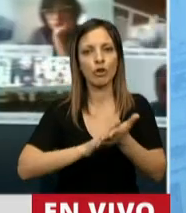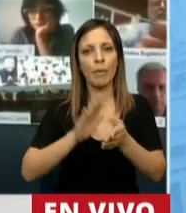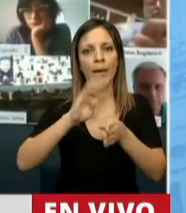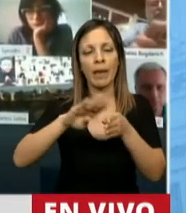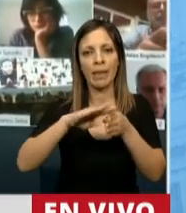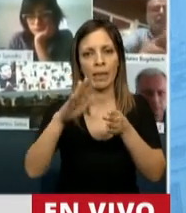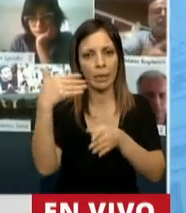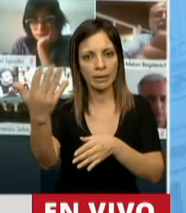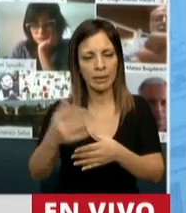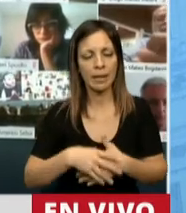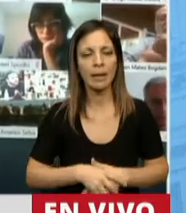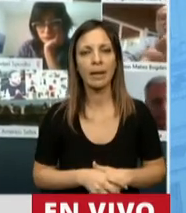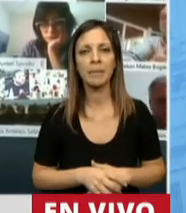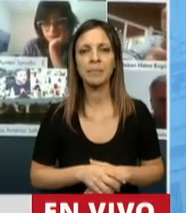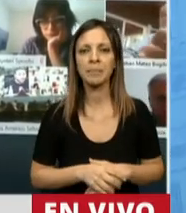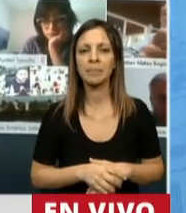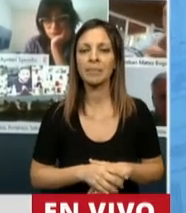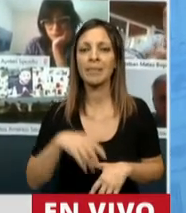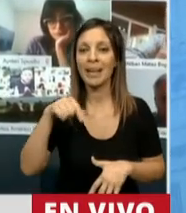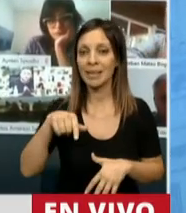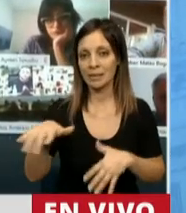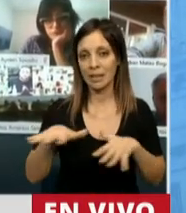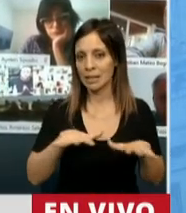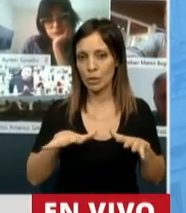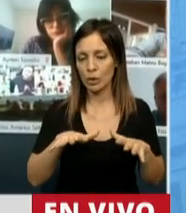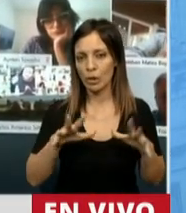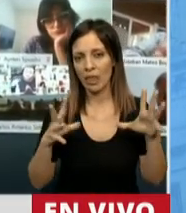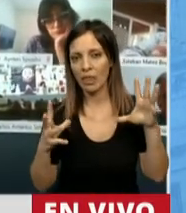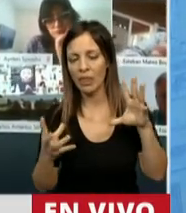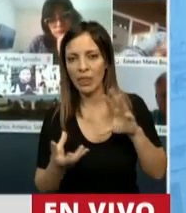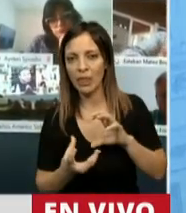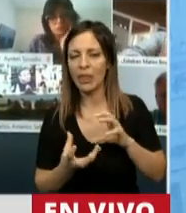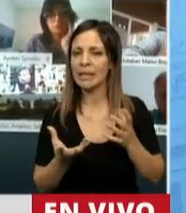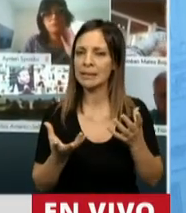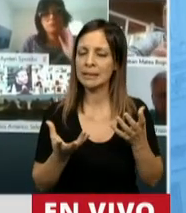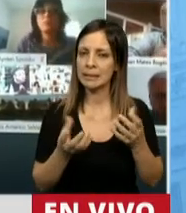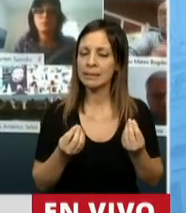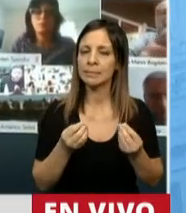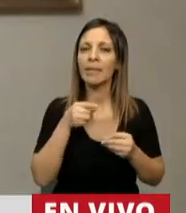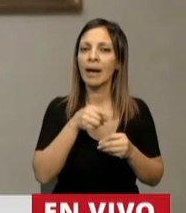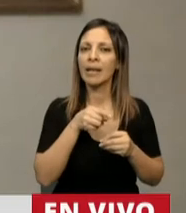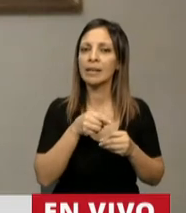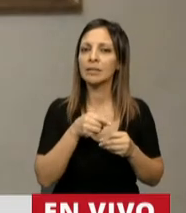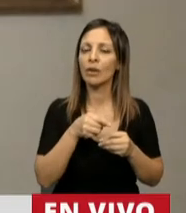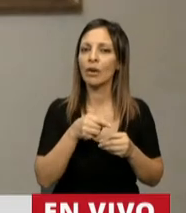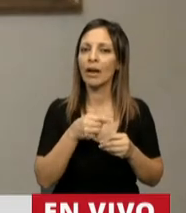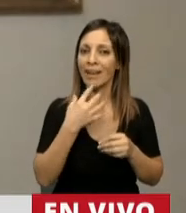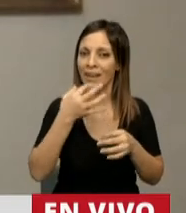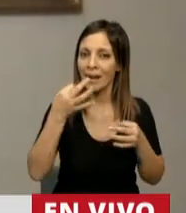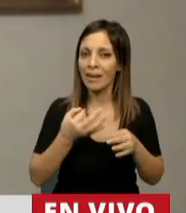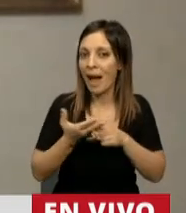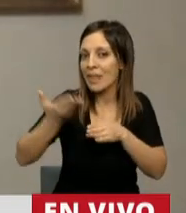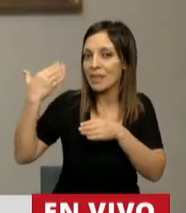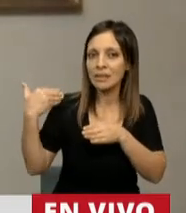externa. Este estado de deterioro y desmembramiento es el que realmente se encontraba el